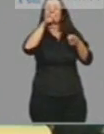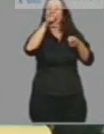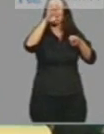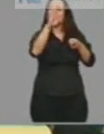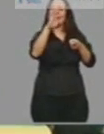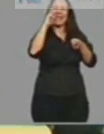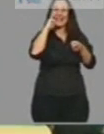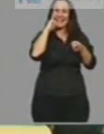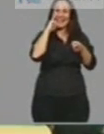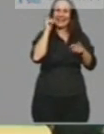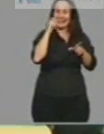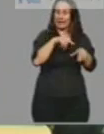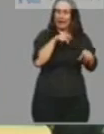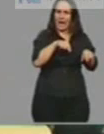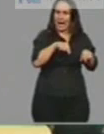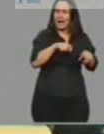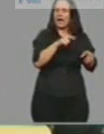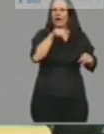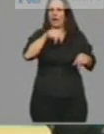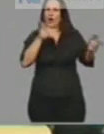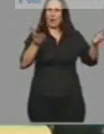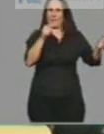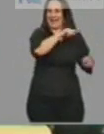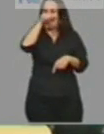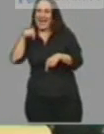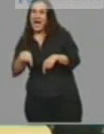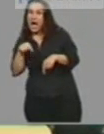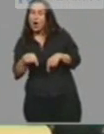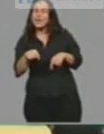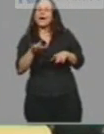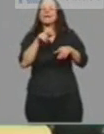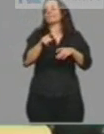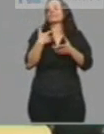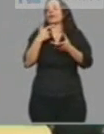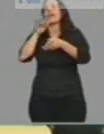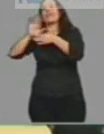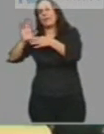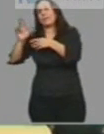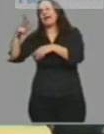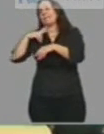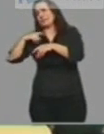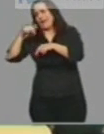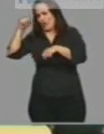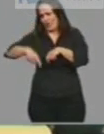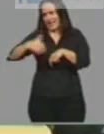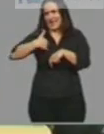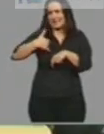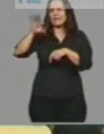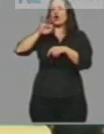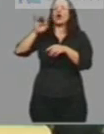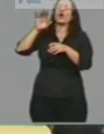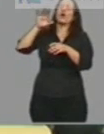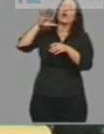a representar en moneda extranjera, ya sea que se le deba a privados nacionales o